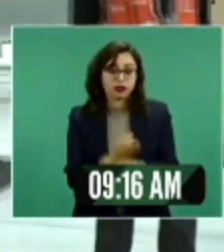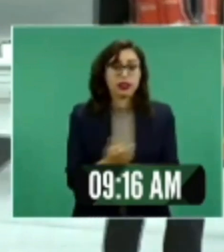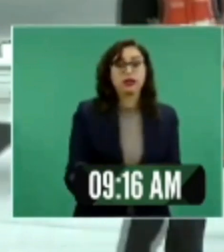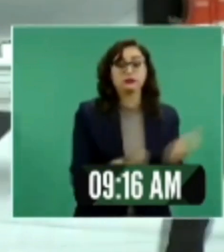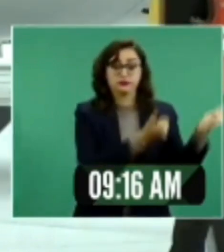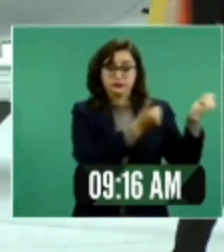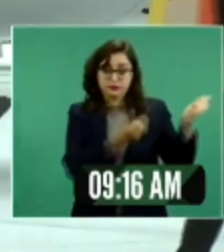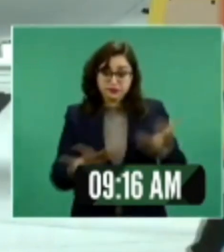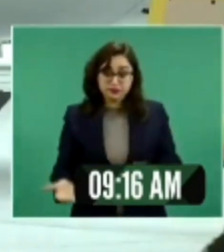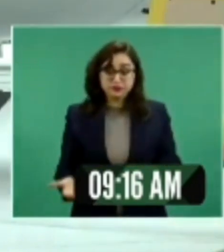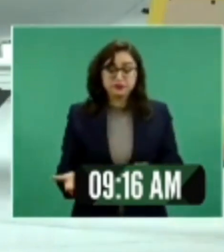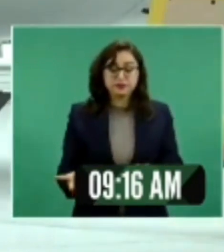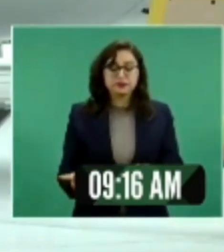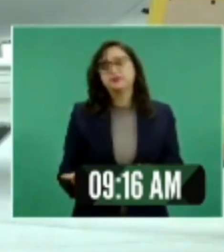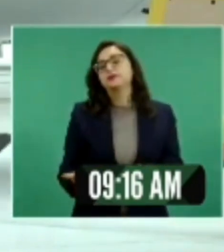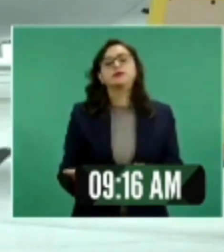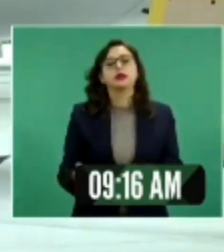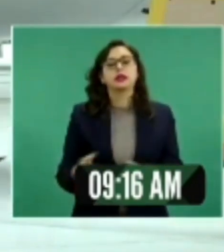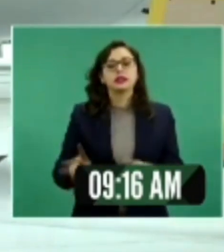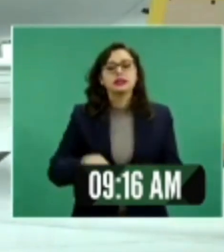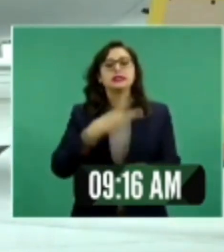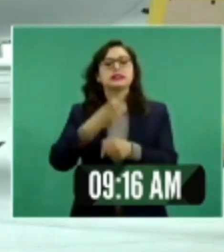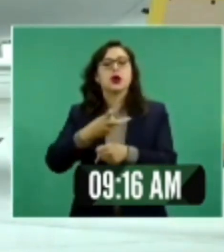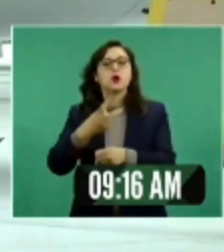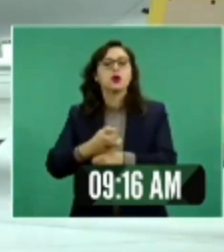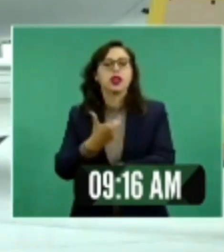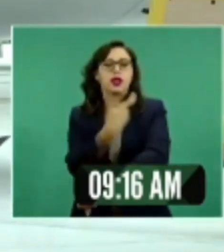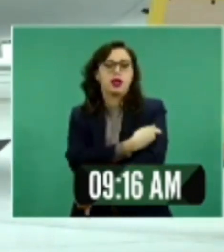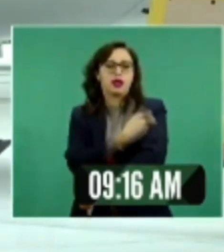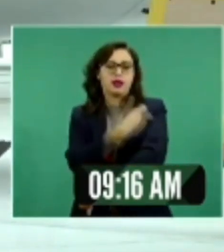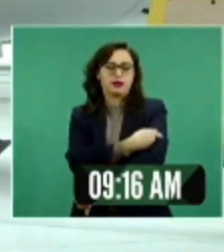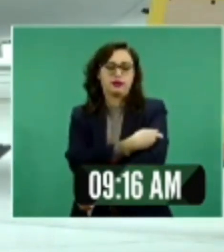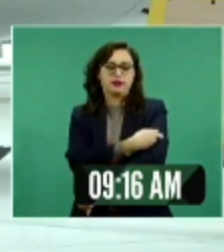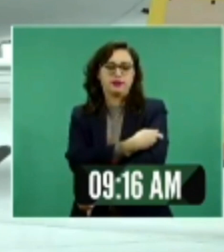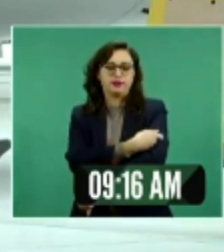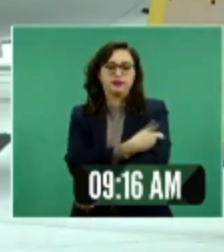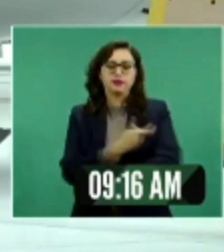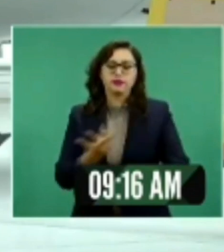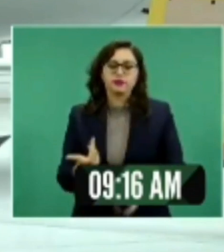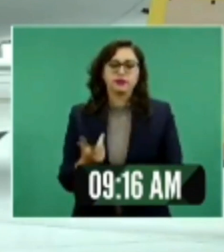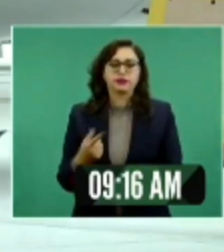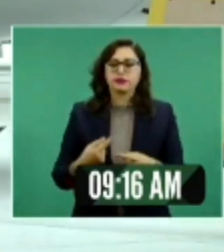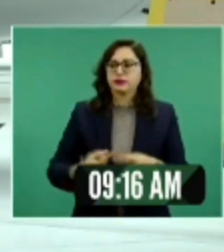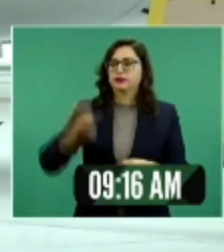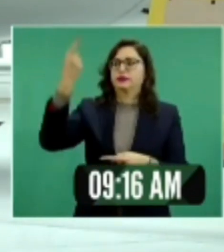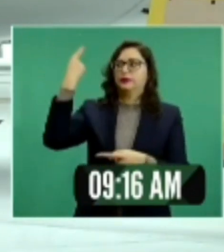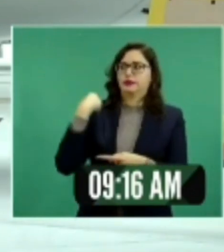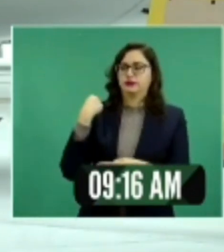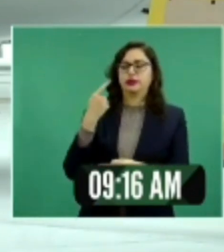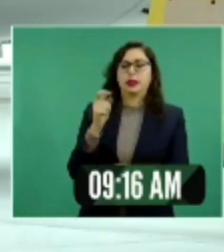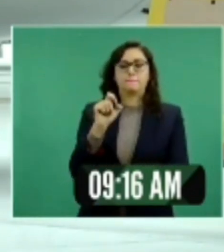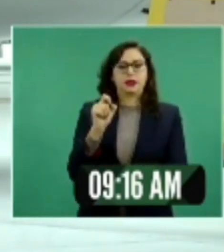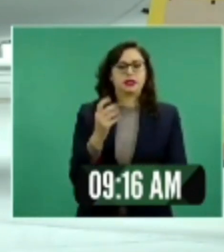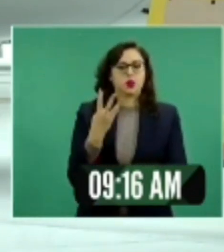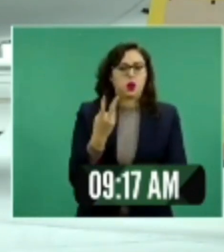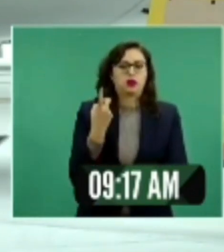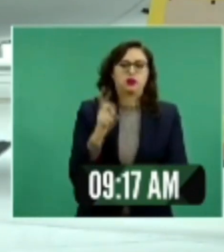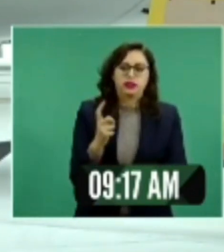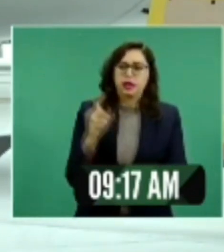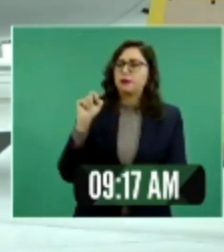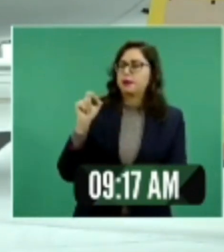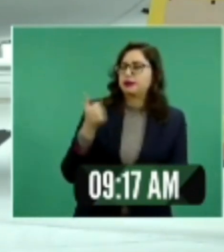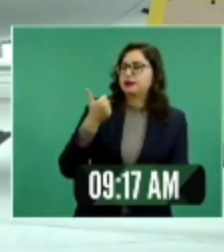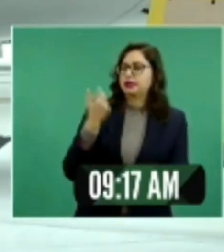ahora, señor presidente, son para las segundas dosis, las más inmediatas, para el personal de